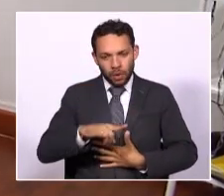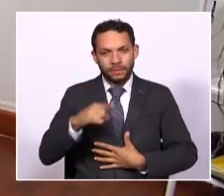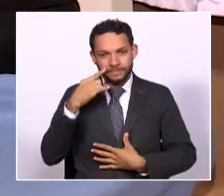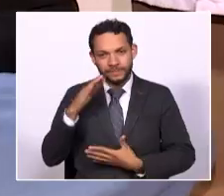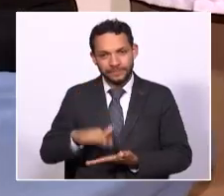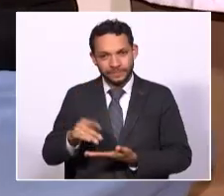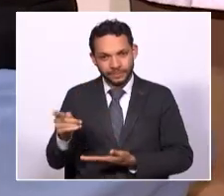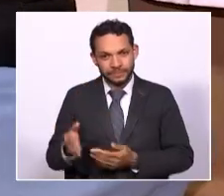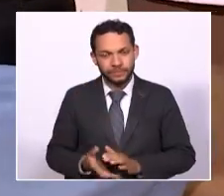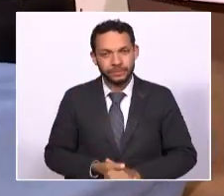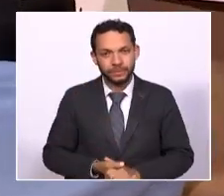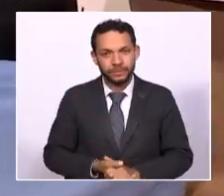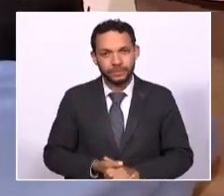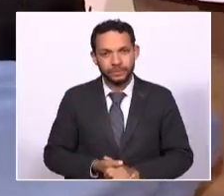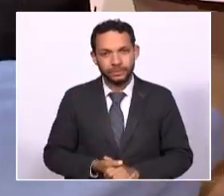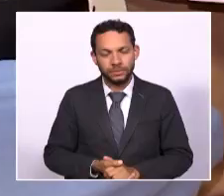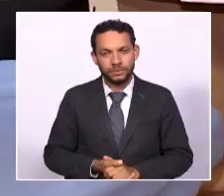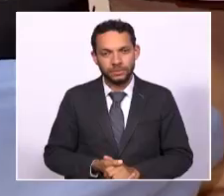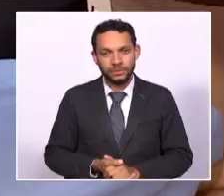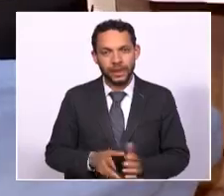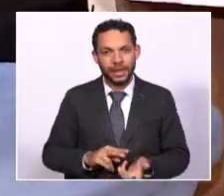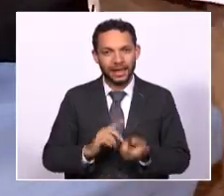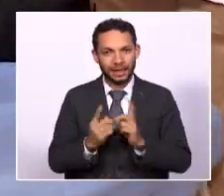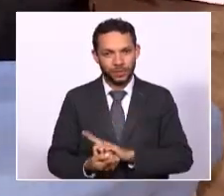Muy bien, excelente. Vamos al otro lado.